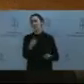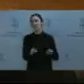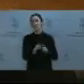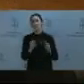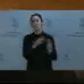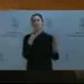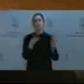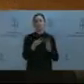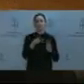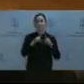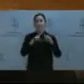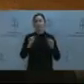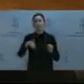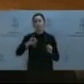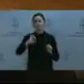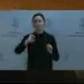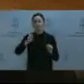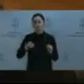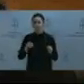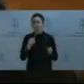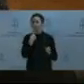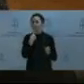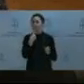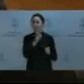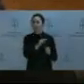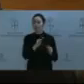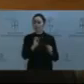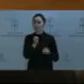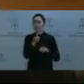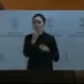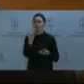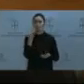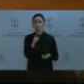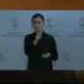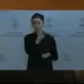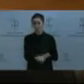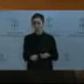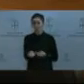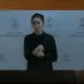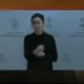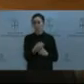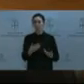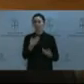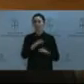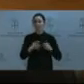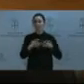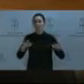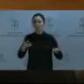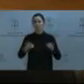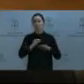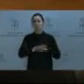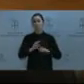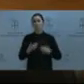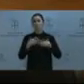positivo que usted ha obviado y decía literalmente así: la red Asturcom es la infraestructura pública de banda